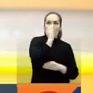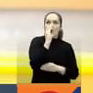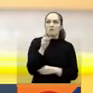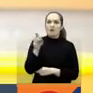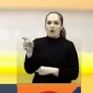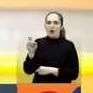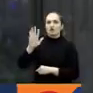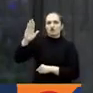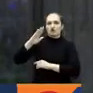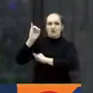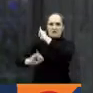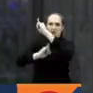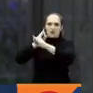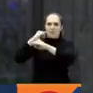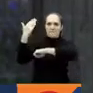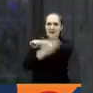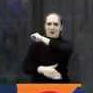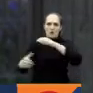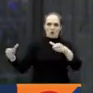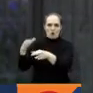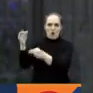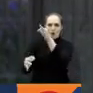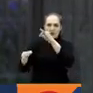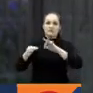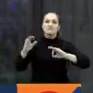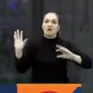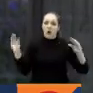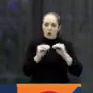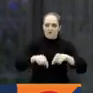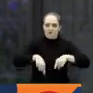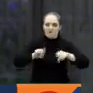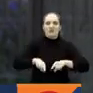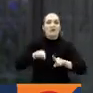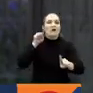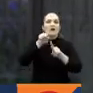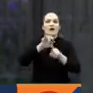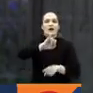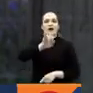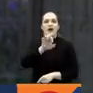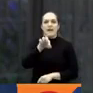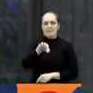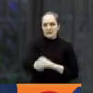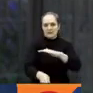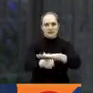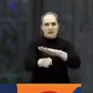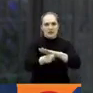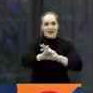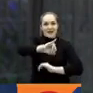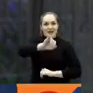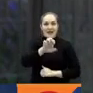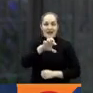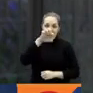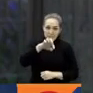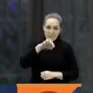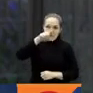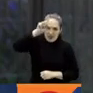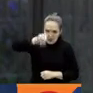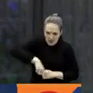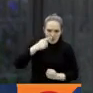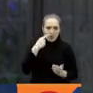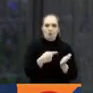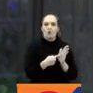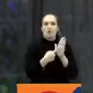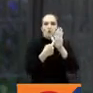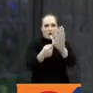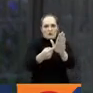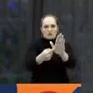seguir operando. Que en Colombia exista un órgano como la JEP que garantice que existe capacidad